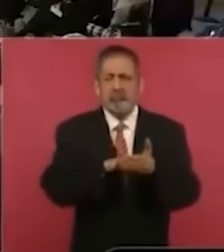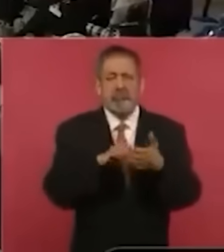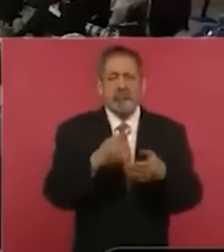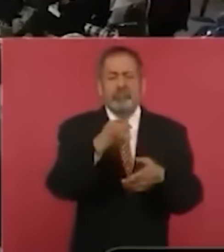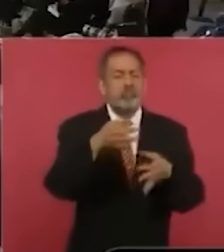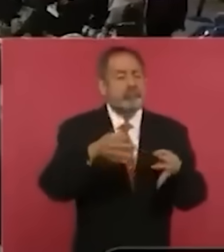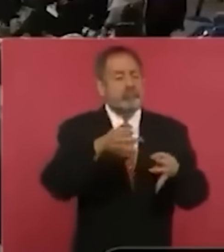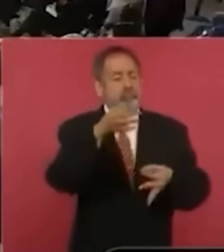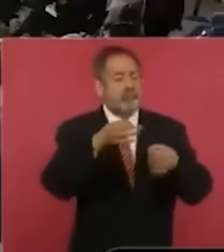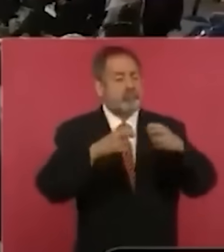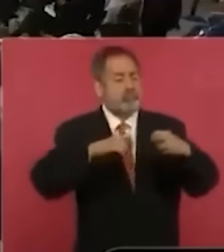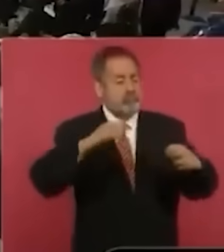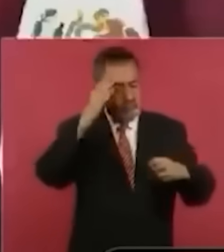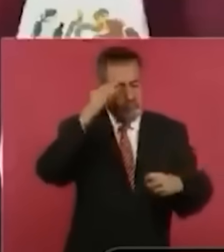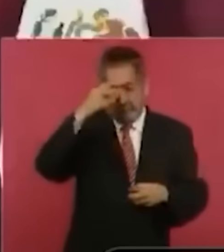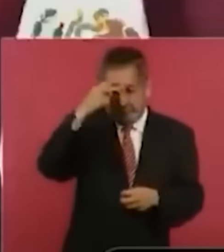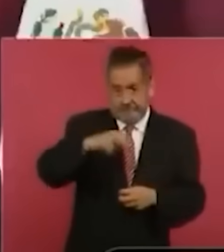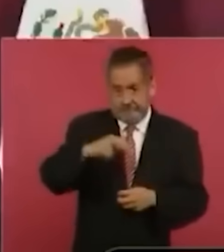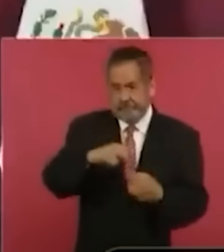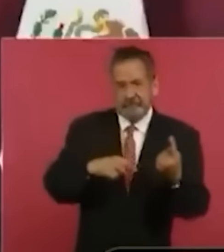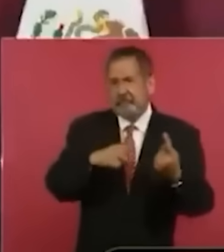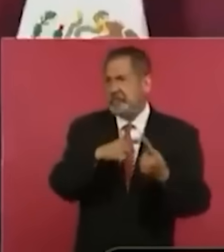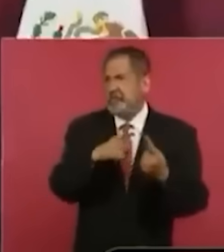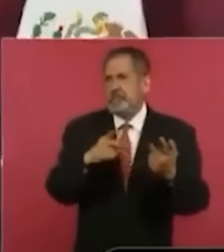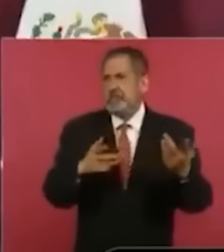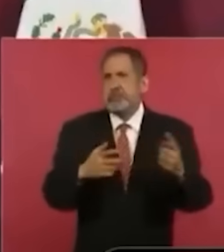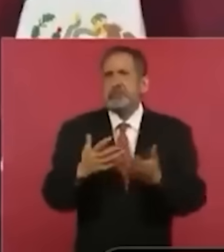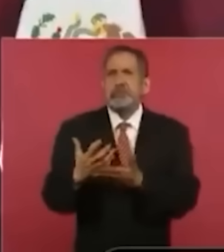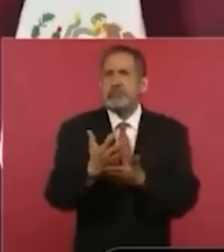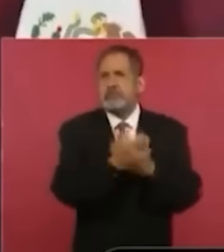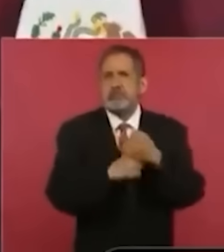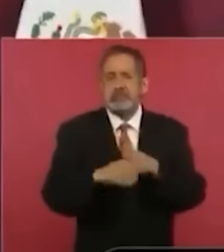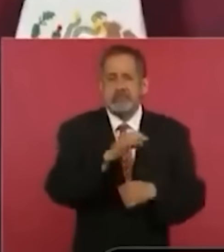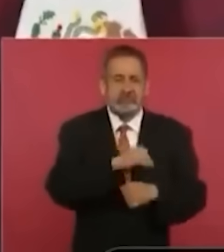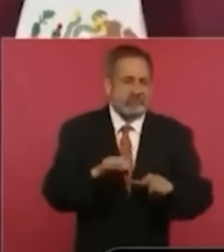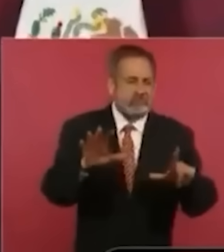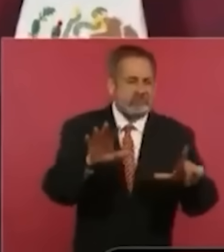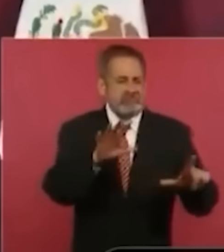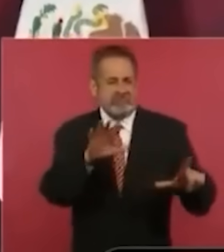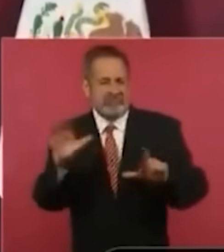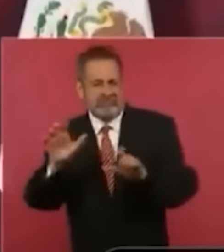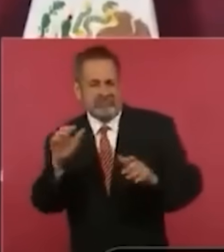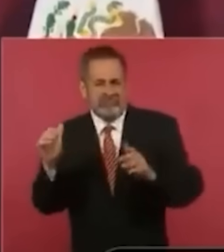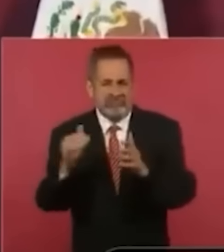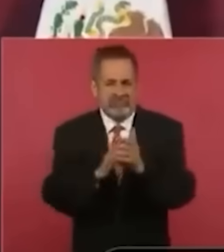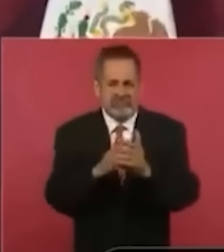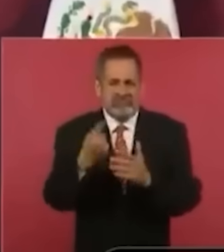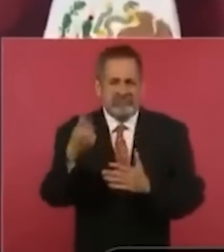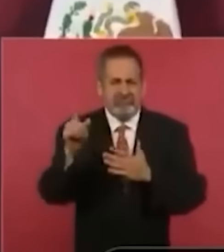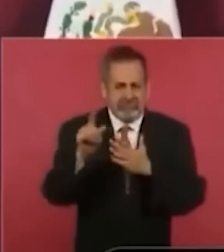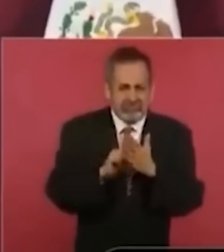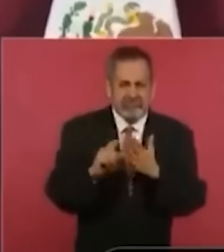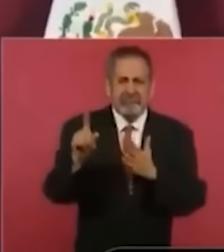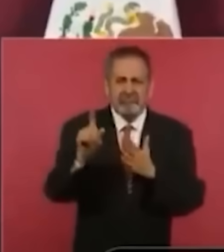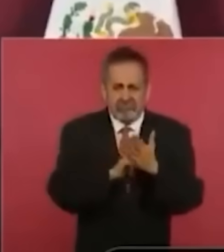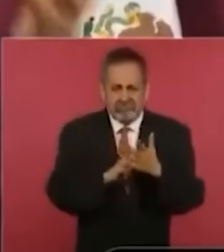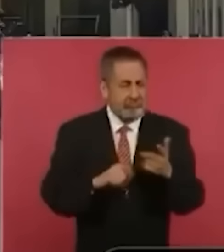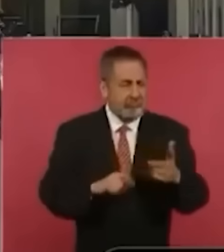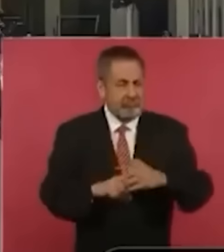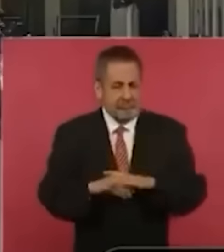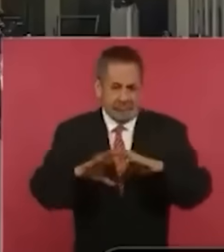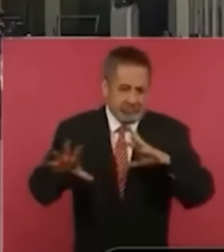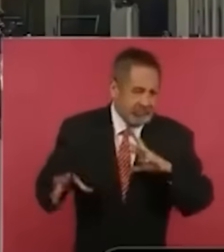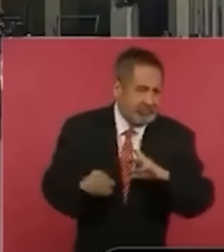ministro en México eh gana hasta 700000 pesos mensuales si se